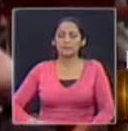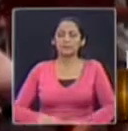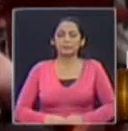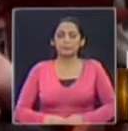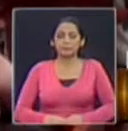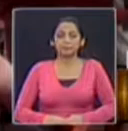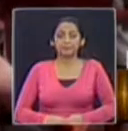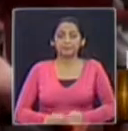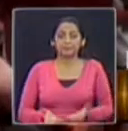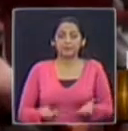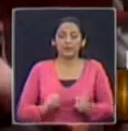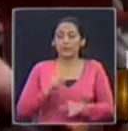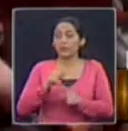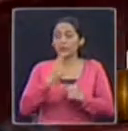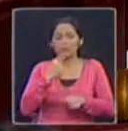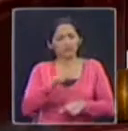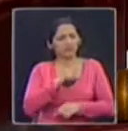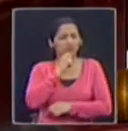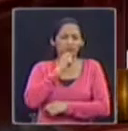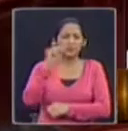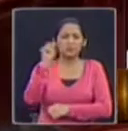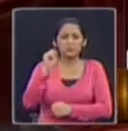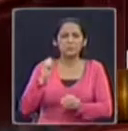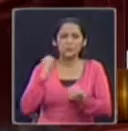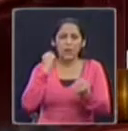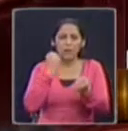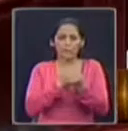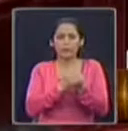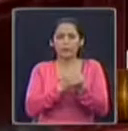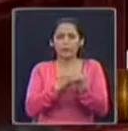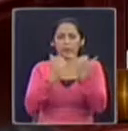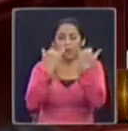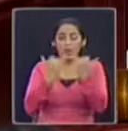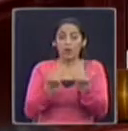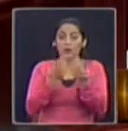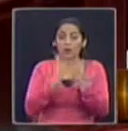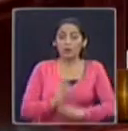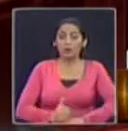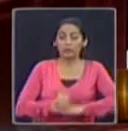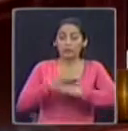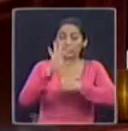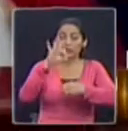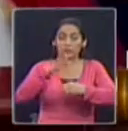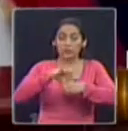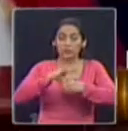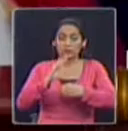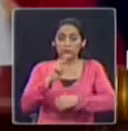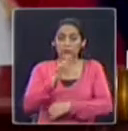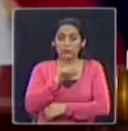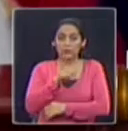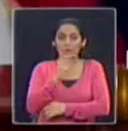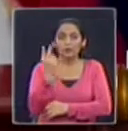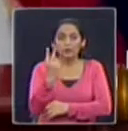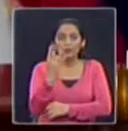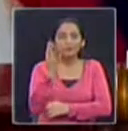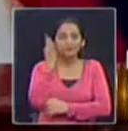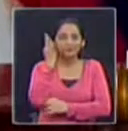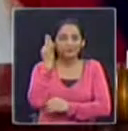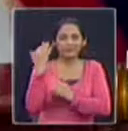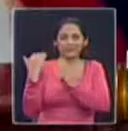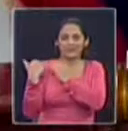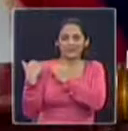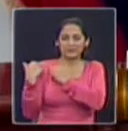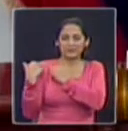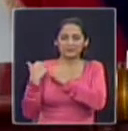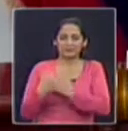Igualmente, apoyo unánime. Así, 2 mujeres dirigen la institución. Como presidenta, Villacís